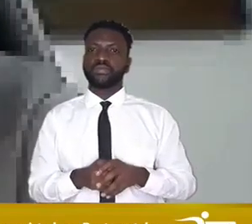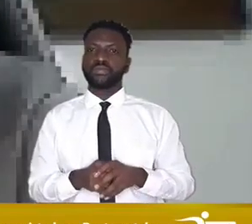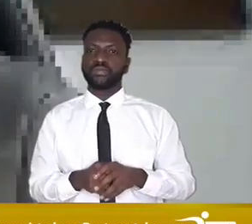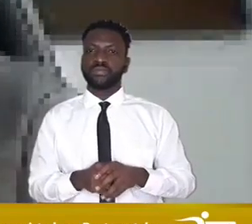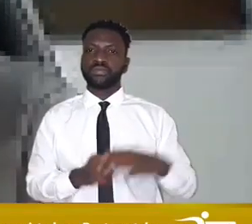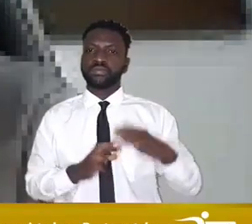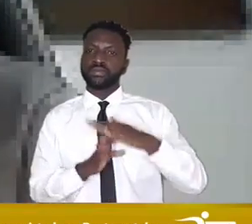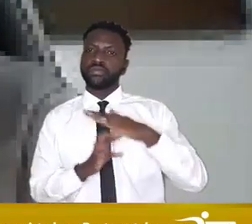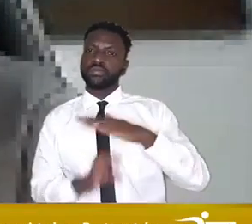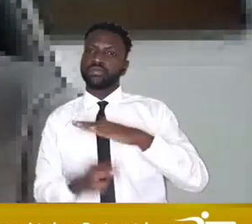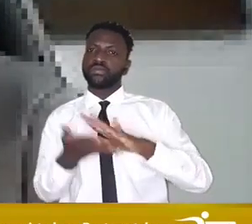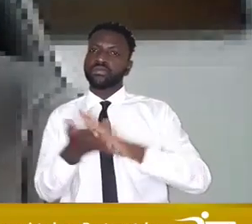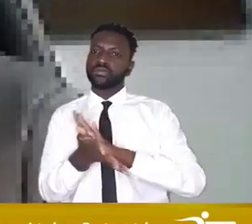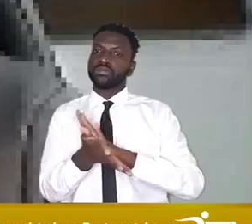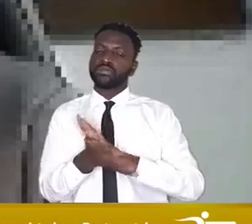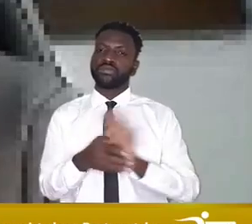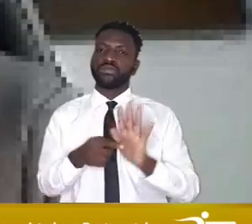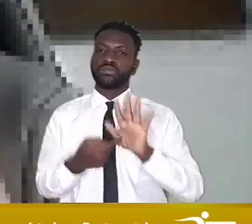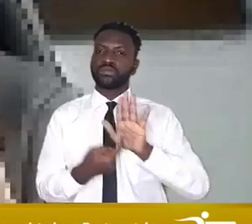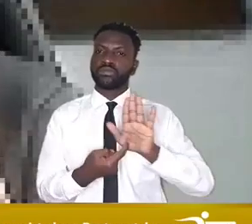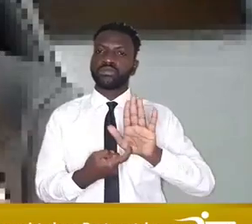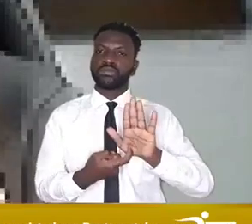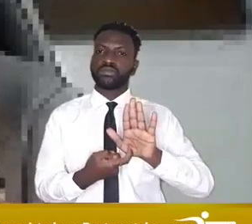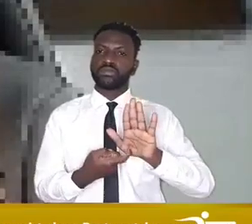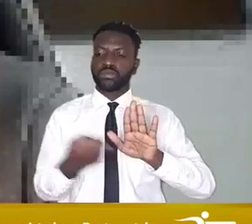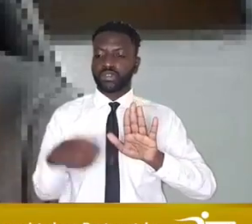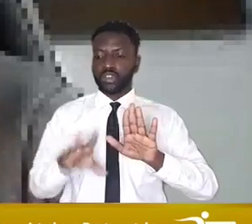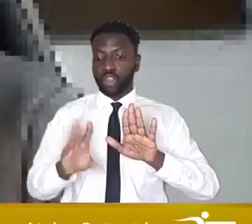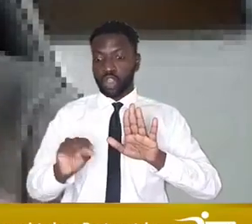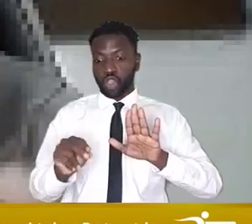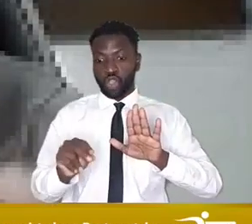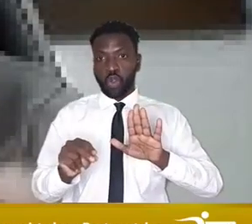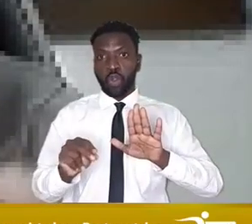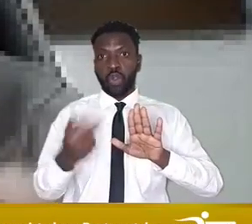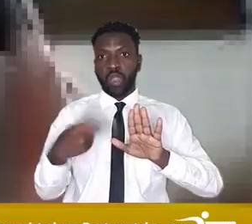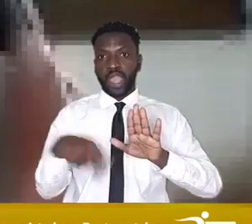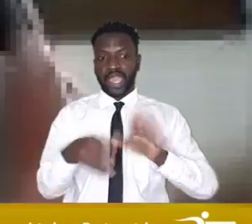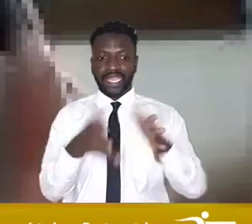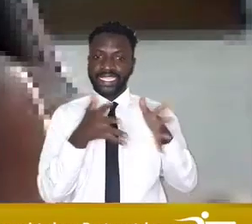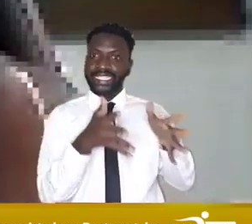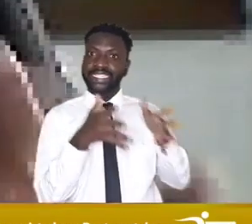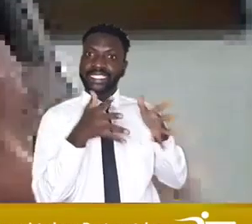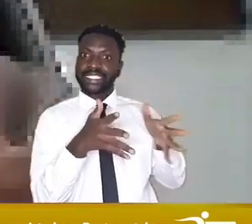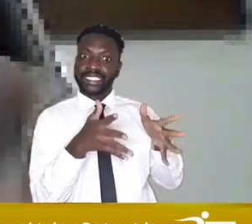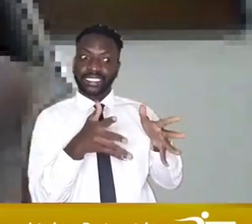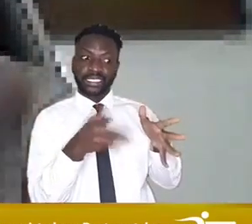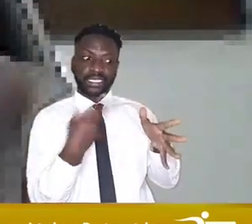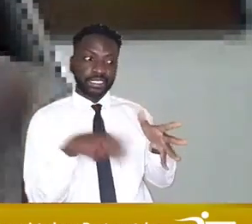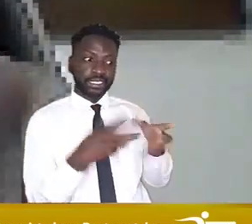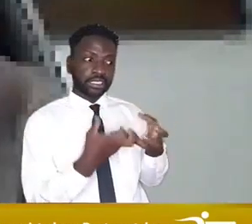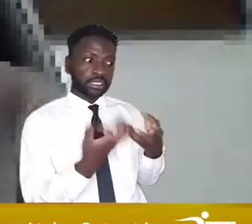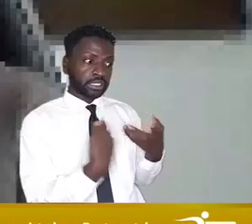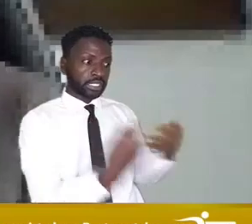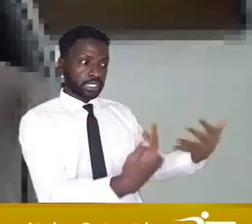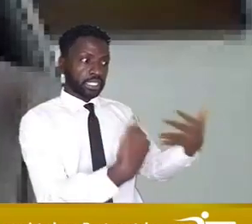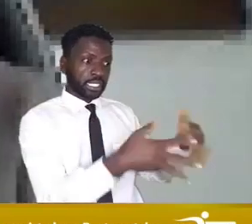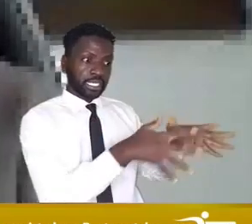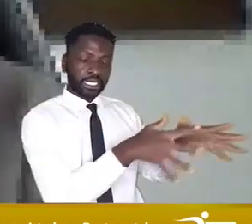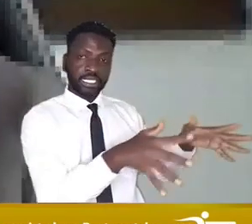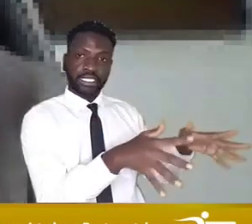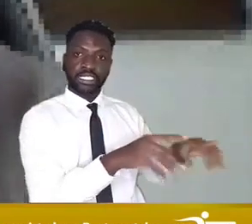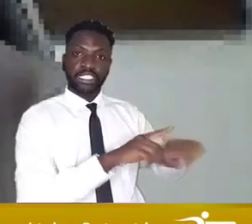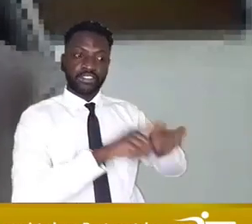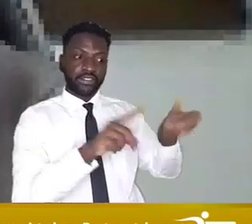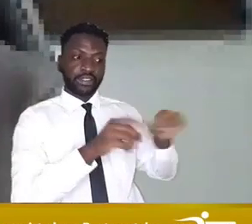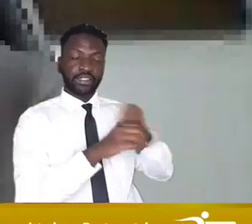un mandamiento. No enseñes ni permitas que enseñen diversa doctrina. Así